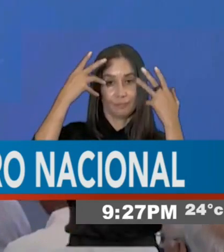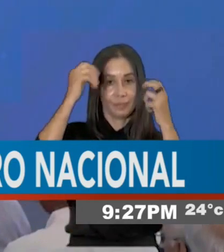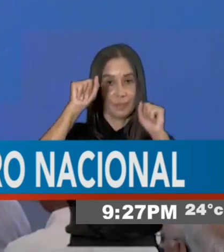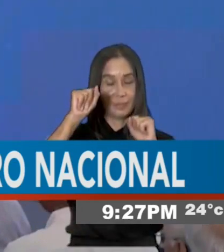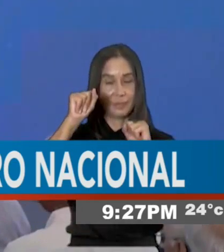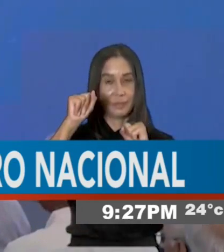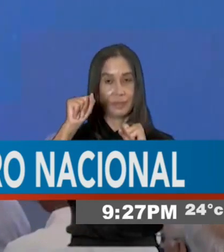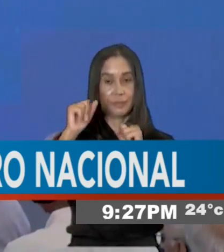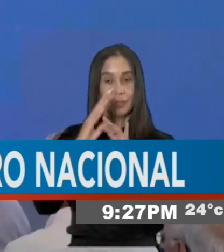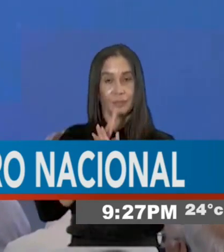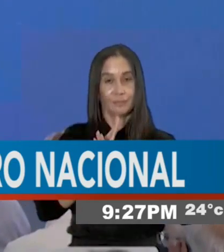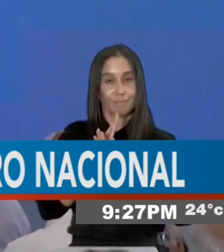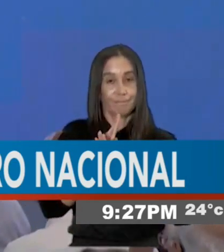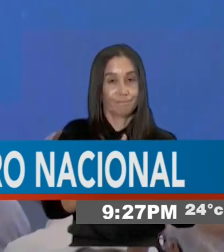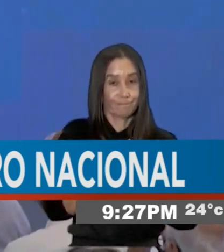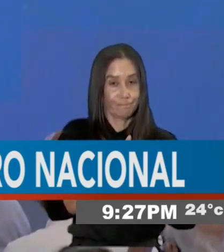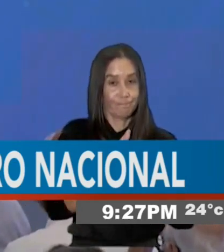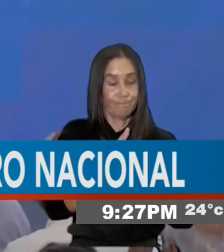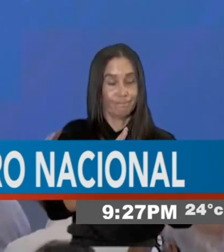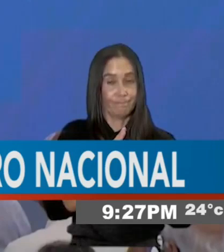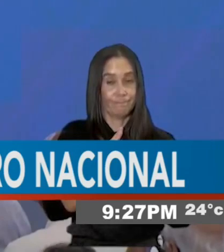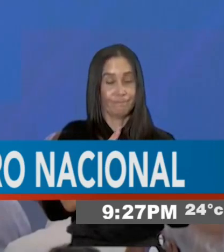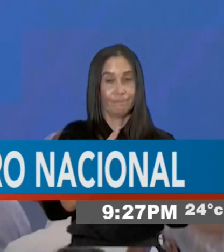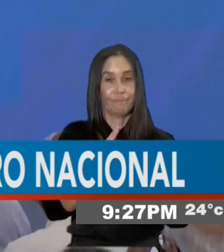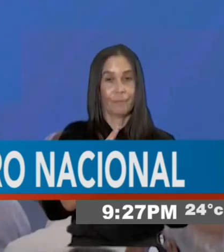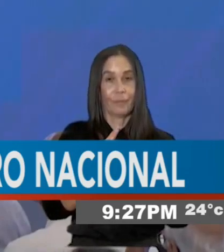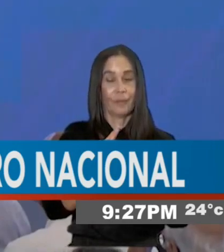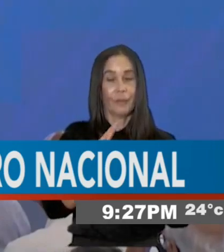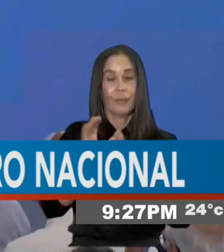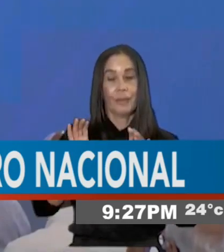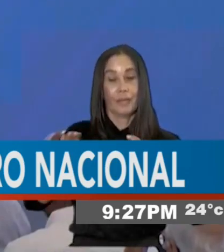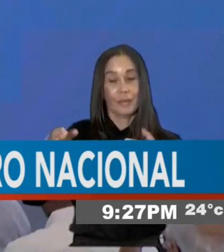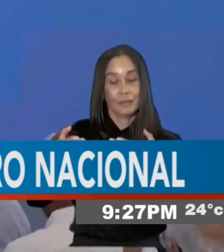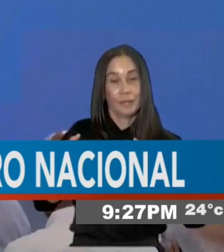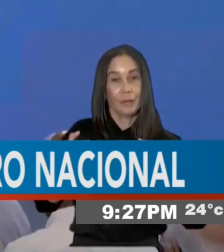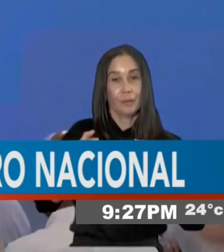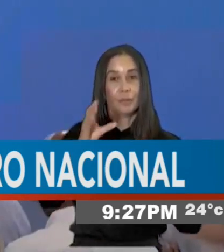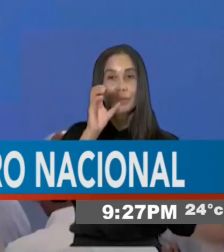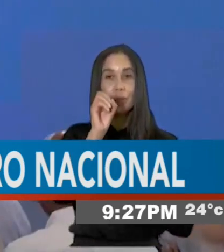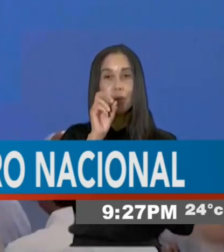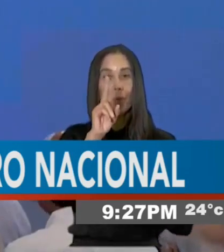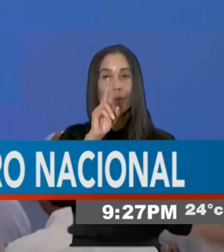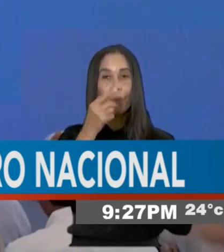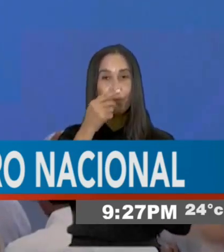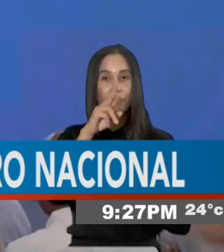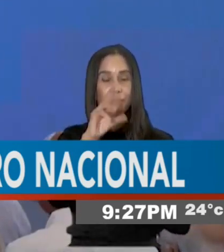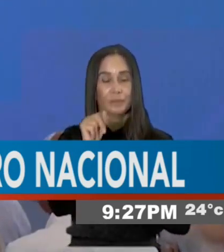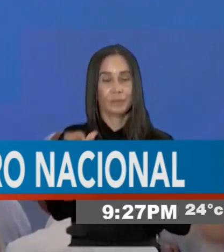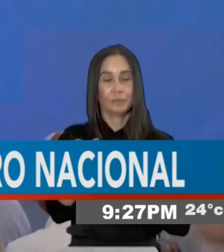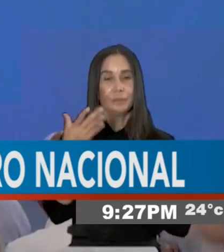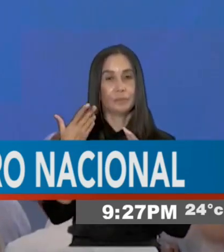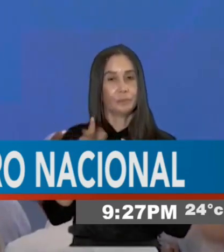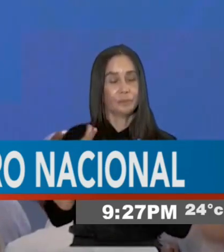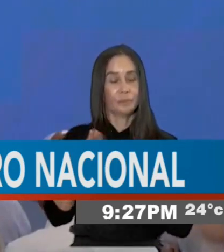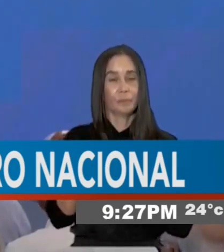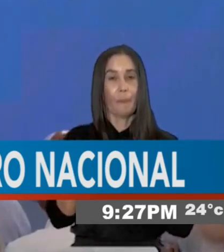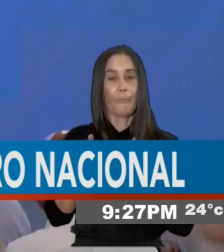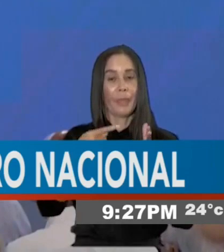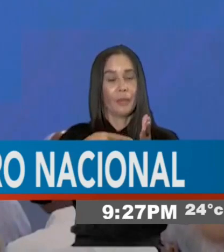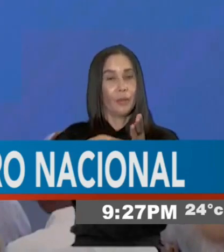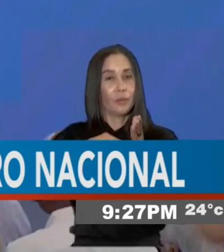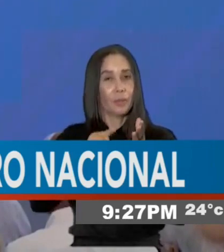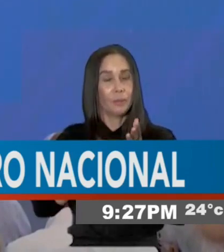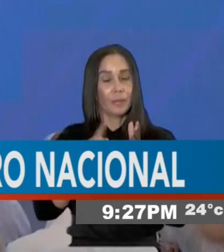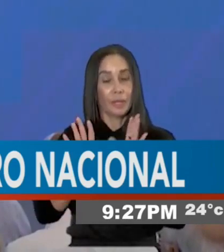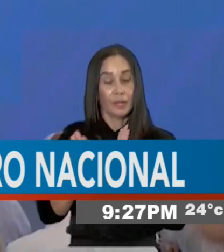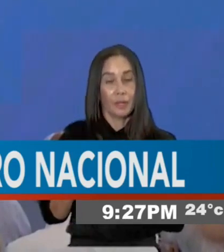una limitante importante en el Salón de la Asamblea Nacional. Solucionados los temas legales, como